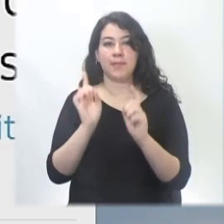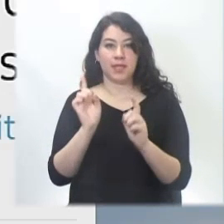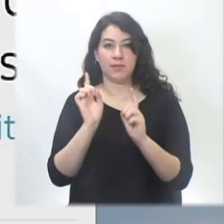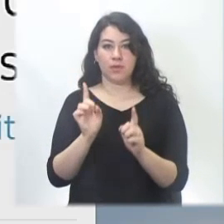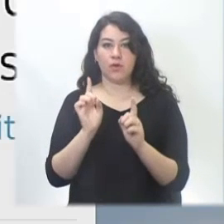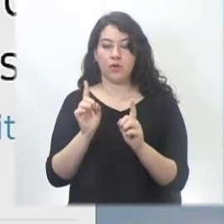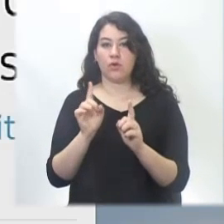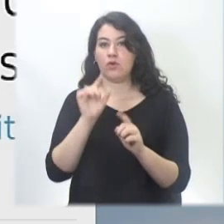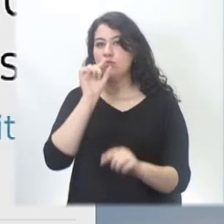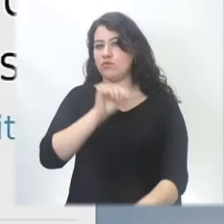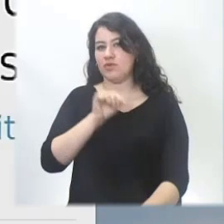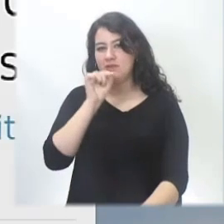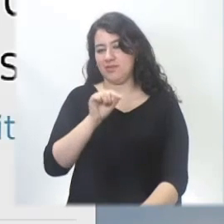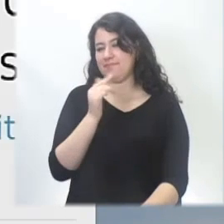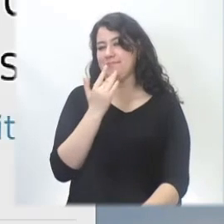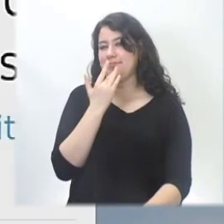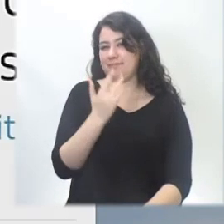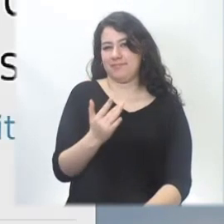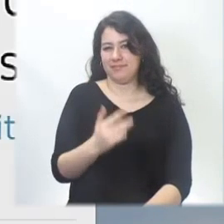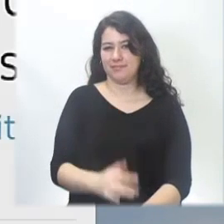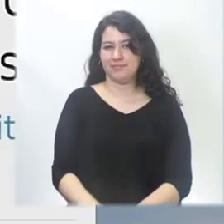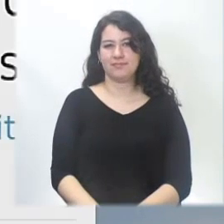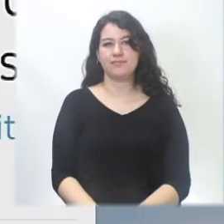este tuit es una maravilla.